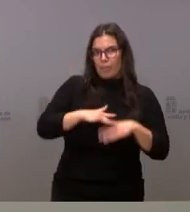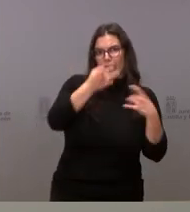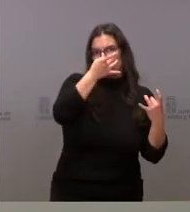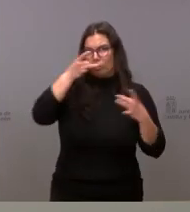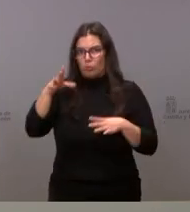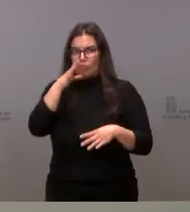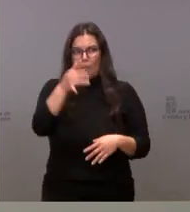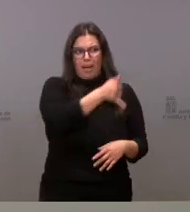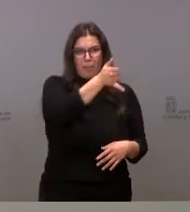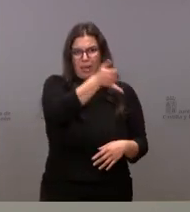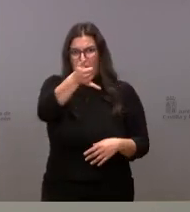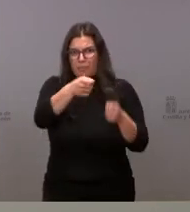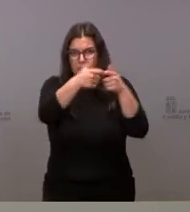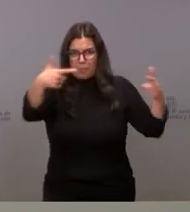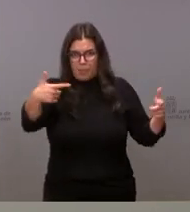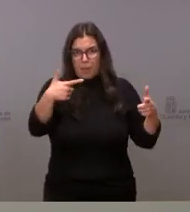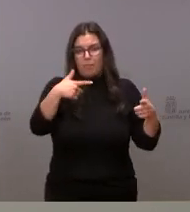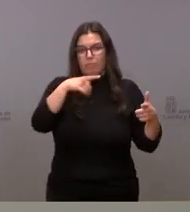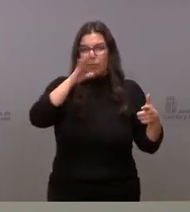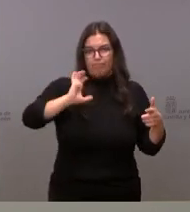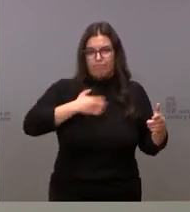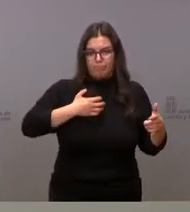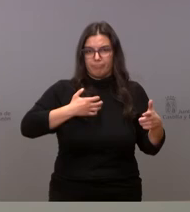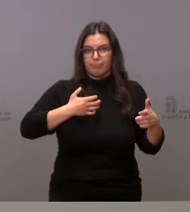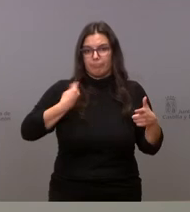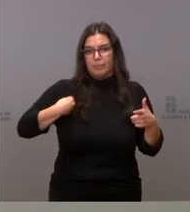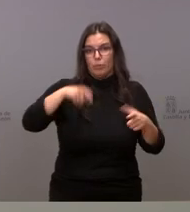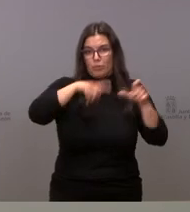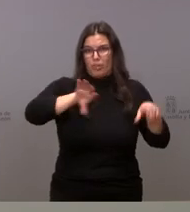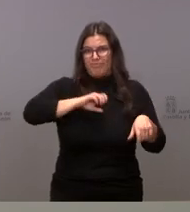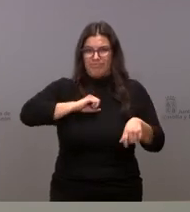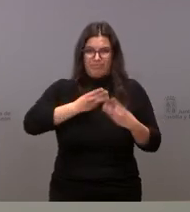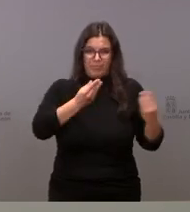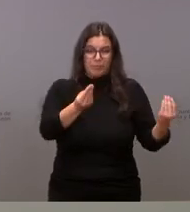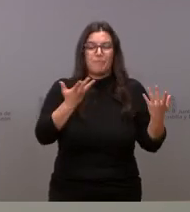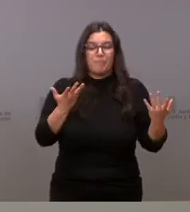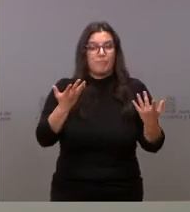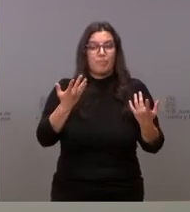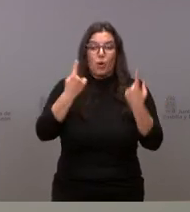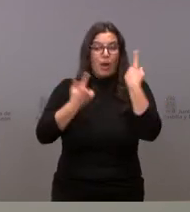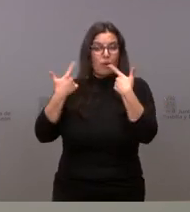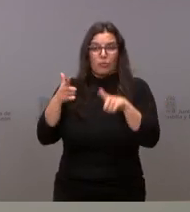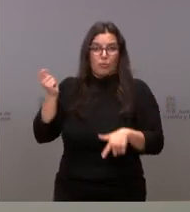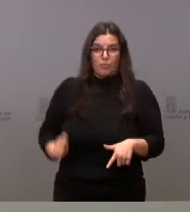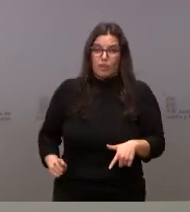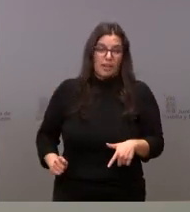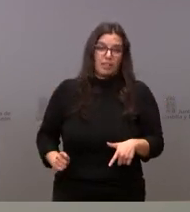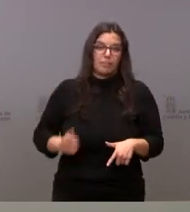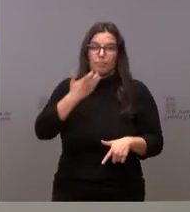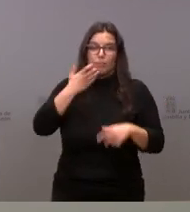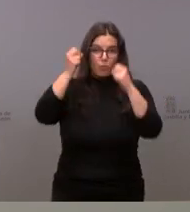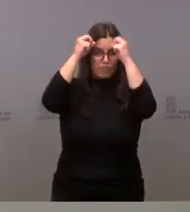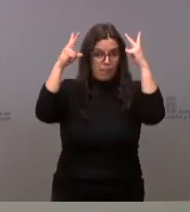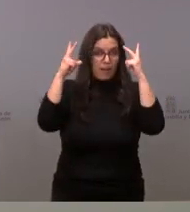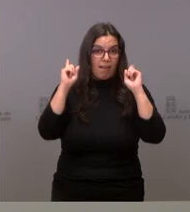las bajas de las incapacidades temporales con motivo del hobbit pero en determinadas categorías profesionales enfermeras en este